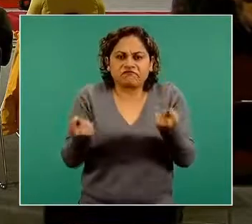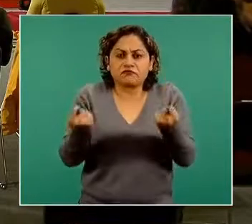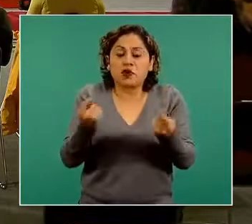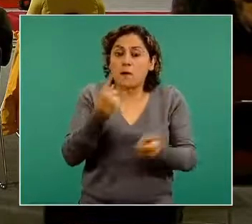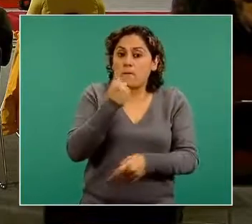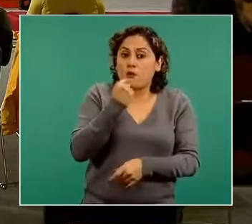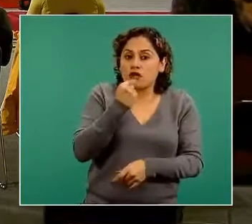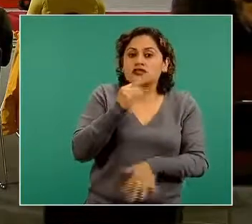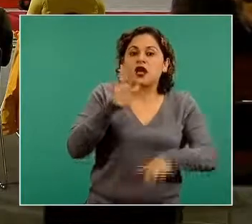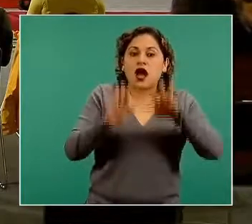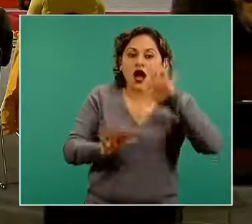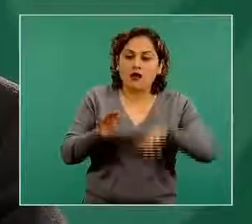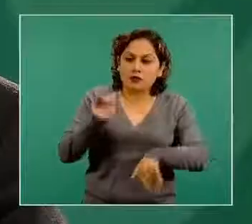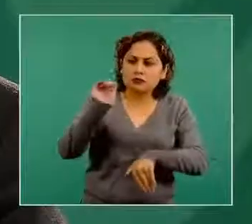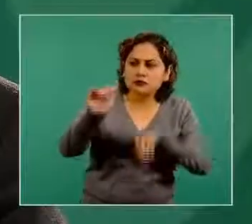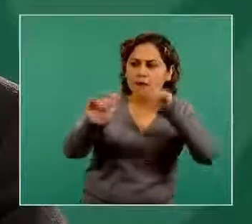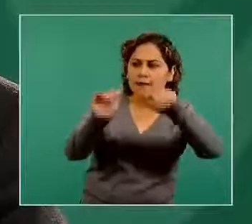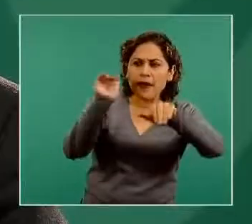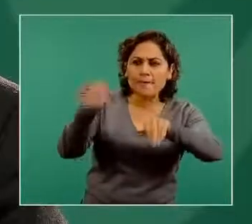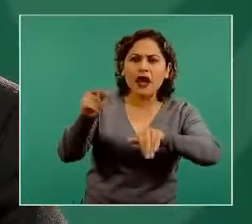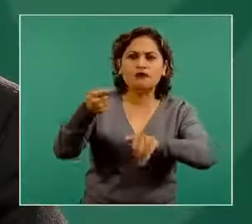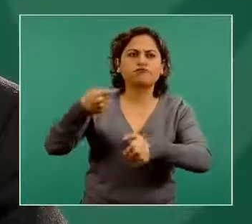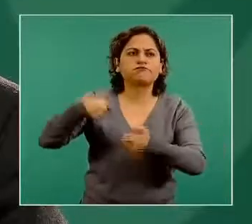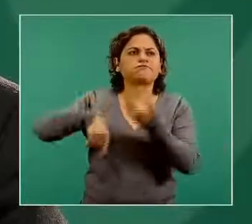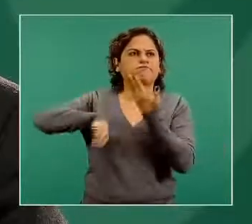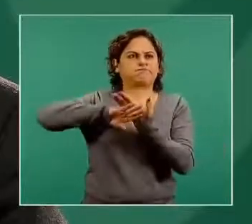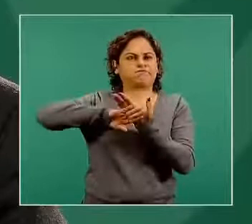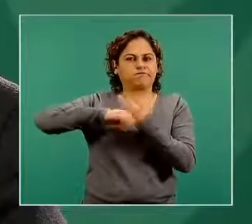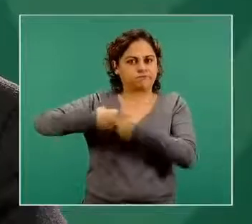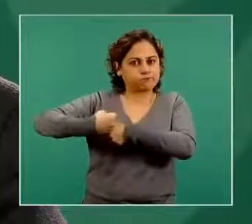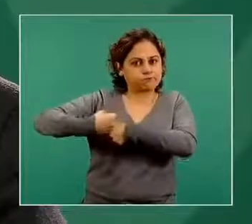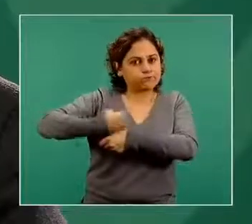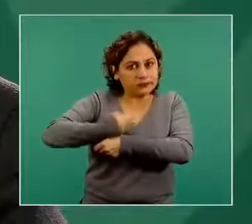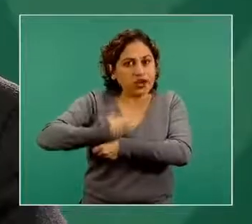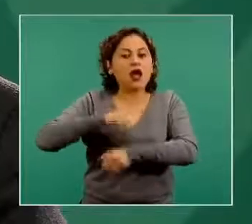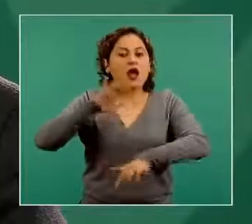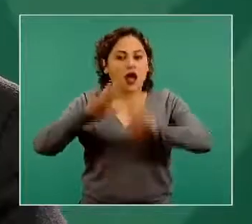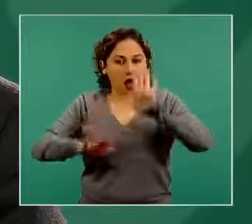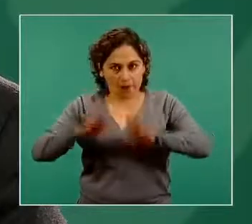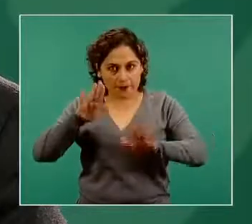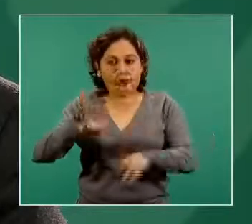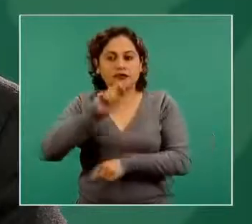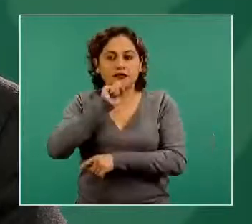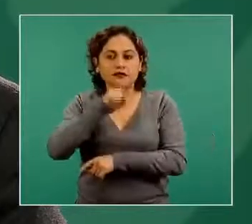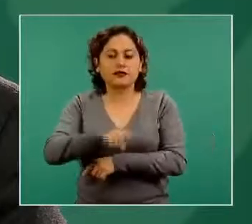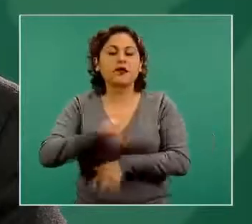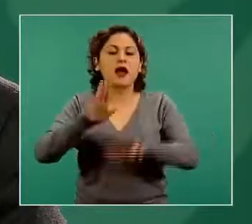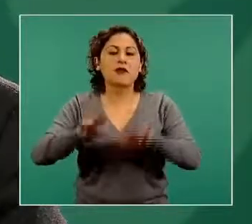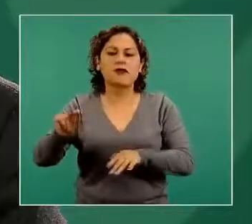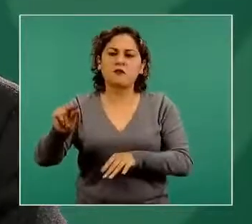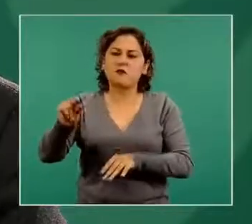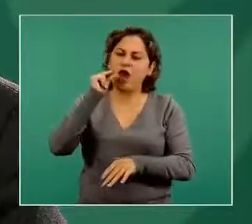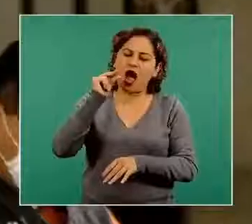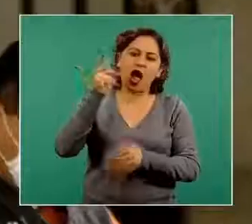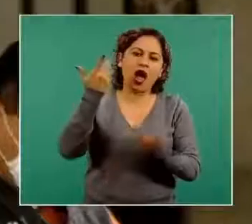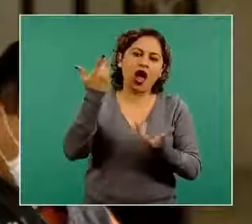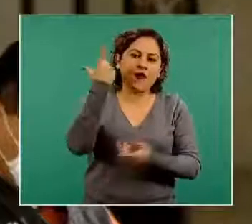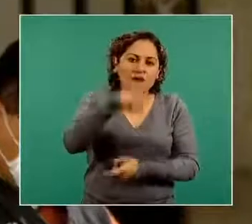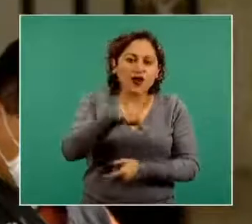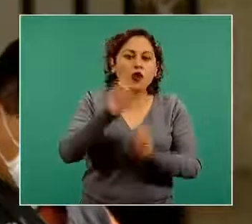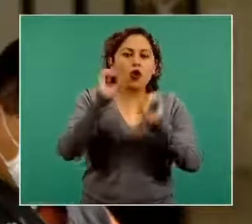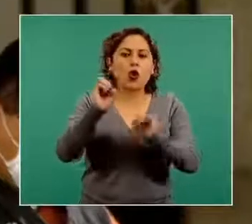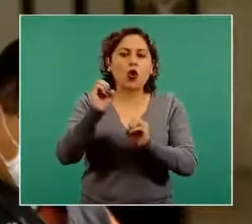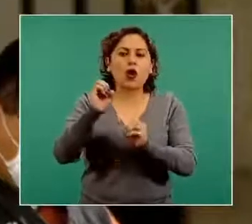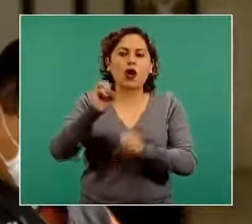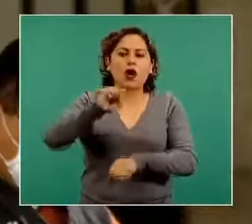tienen que soportar que los agredan no solamente físicamente, sino que también les escupan en la cara, les tosan. Y